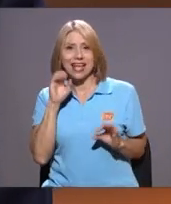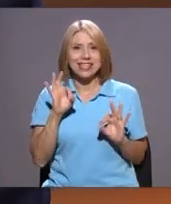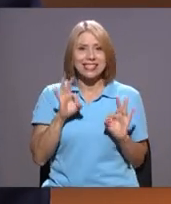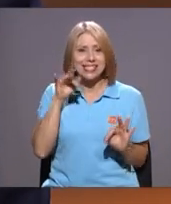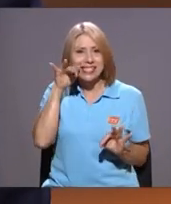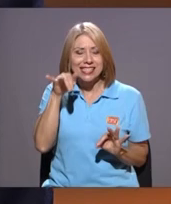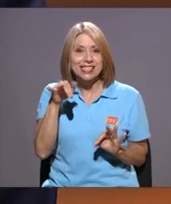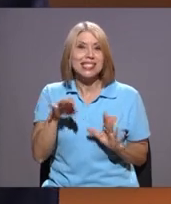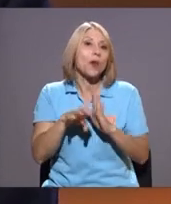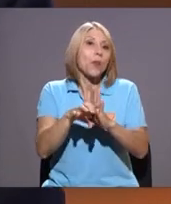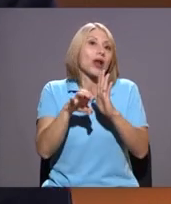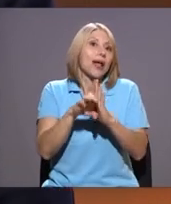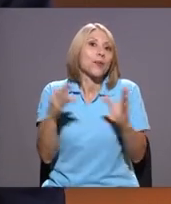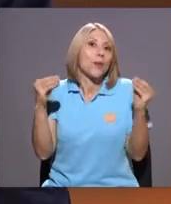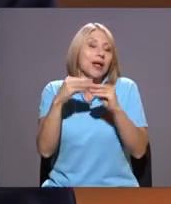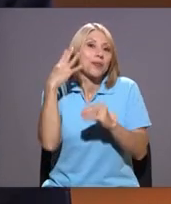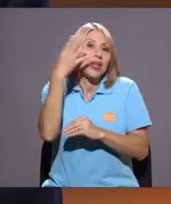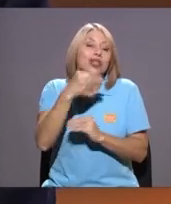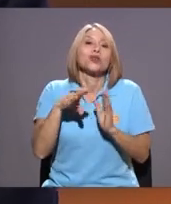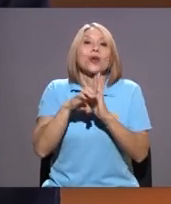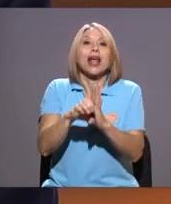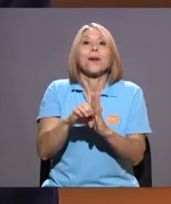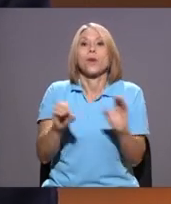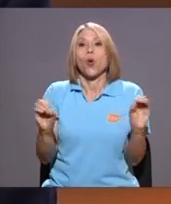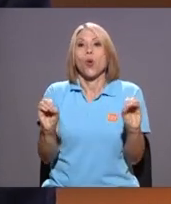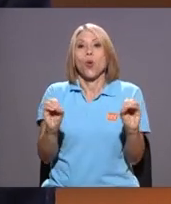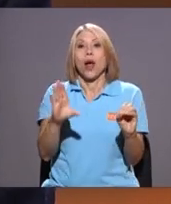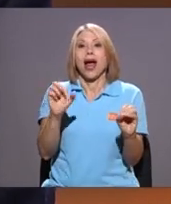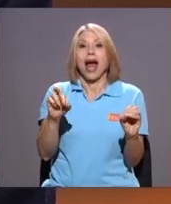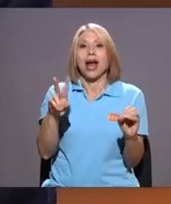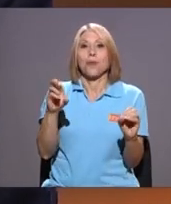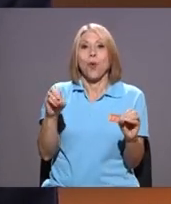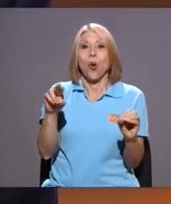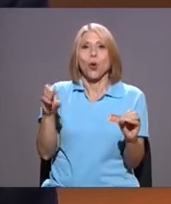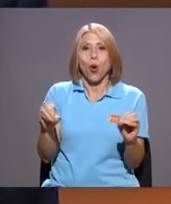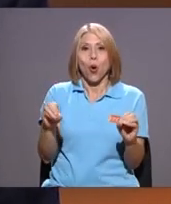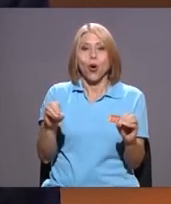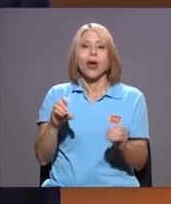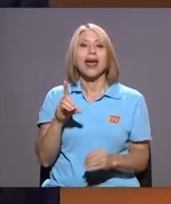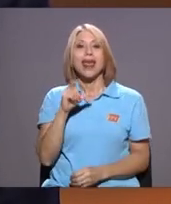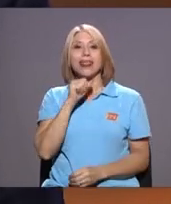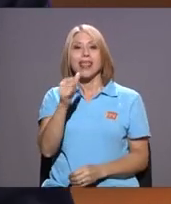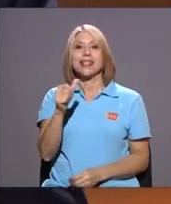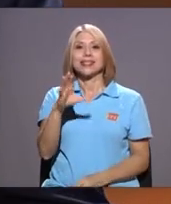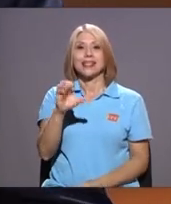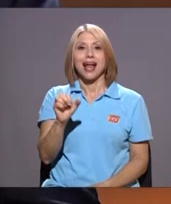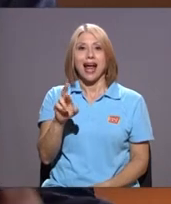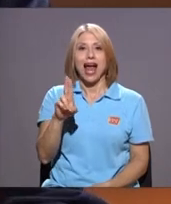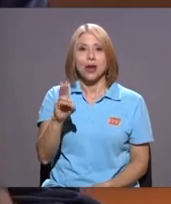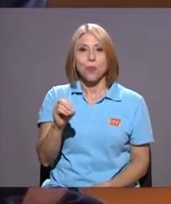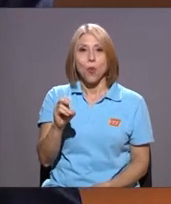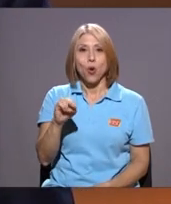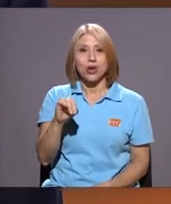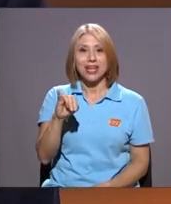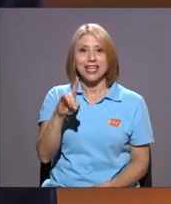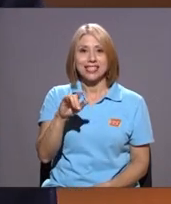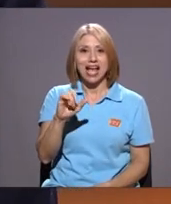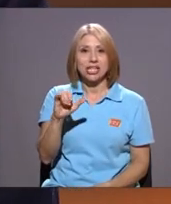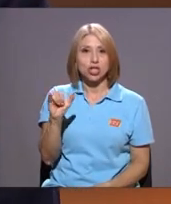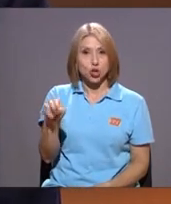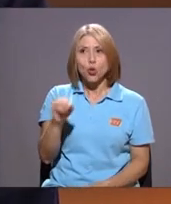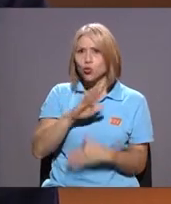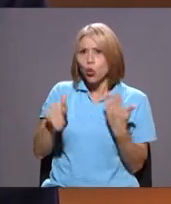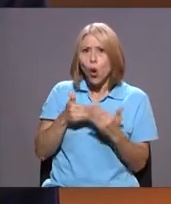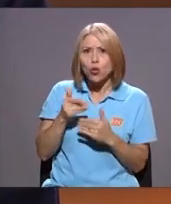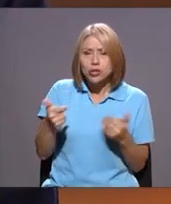descarbonización sí claro todos estamos de acuerdo con la descarbonización que la economía sea amigable con el ambiente